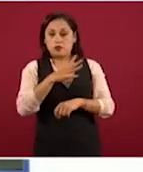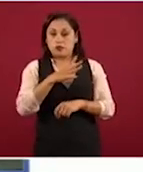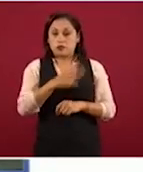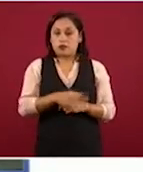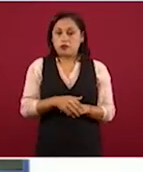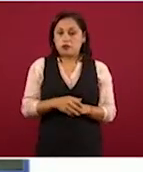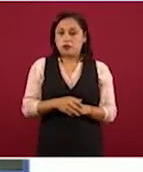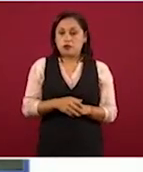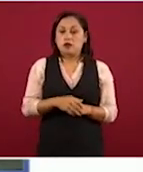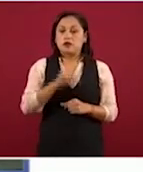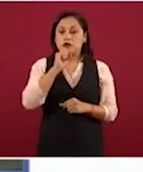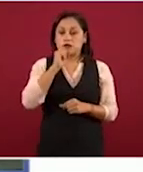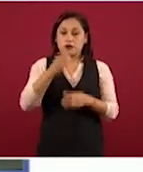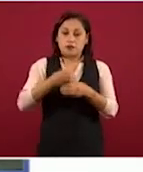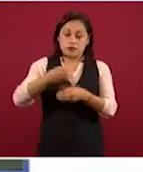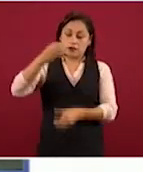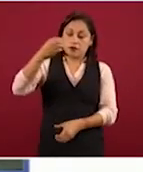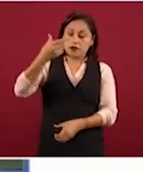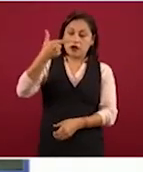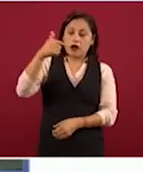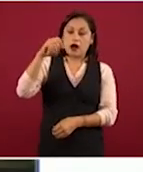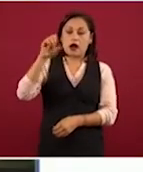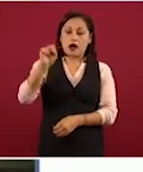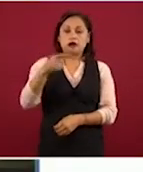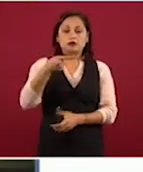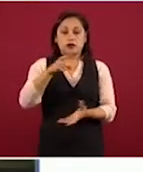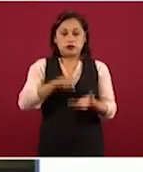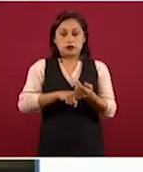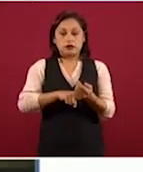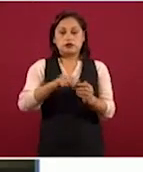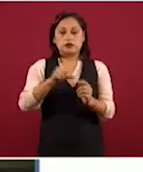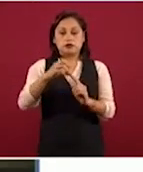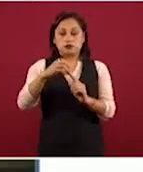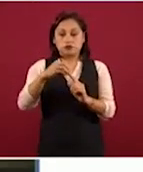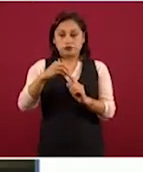En cilindros de gas, cartuchos.